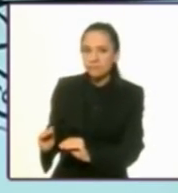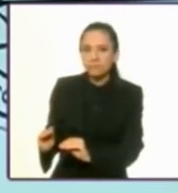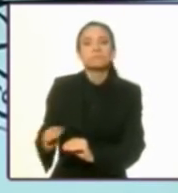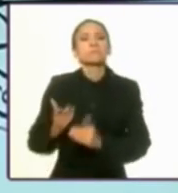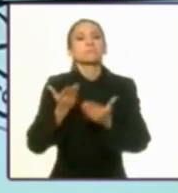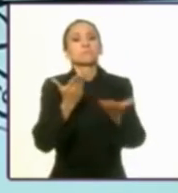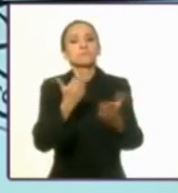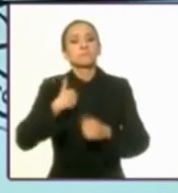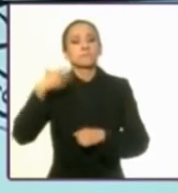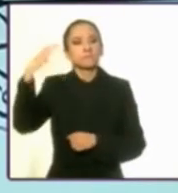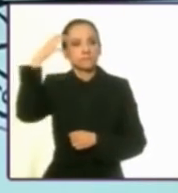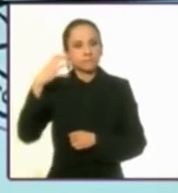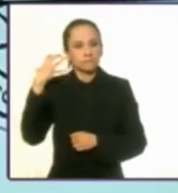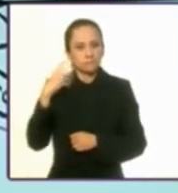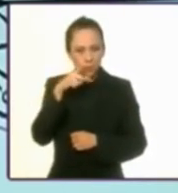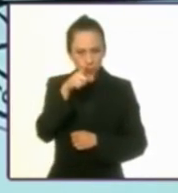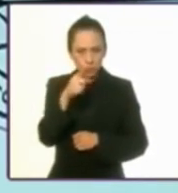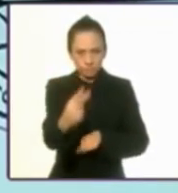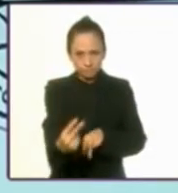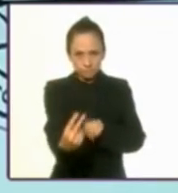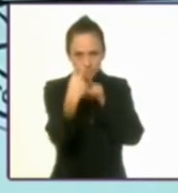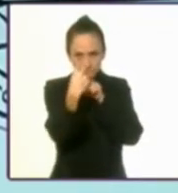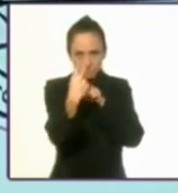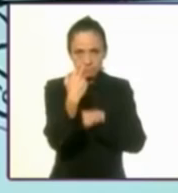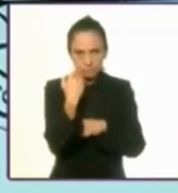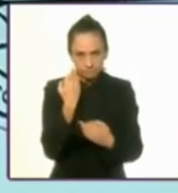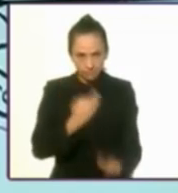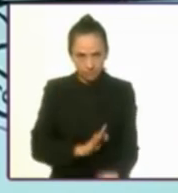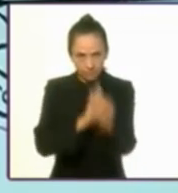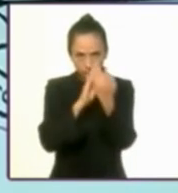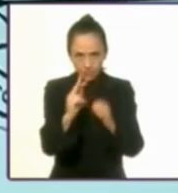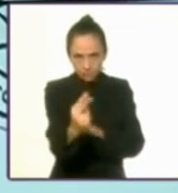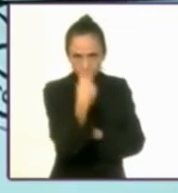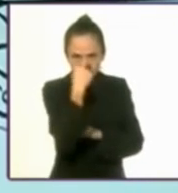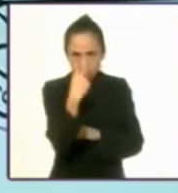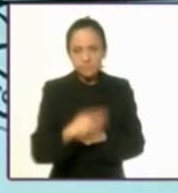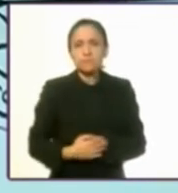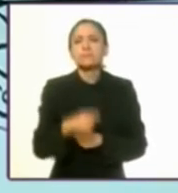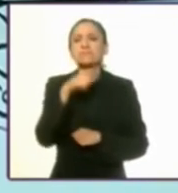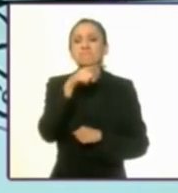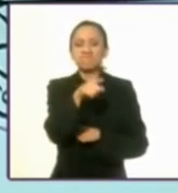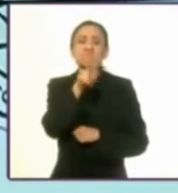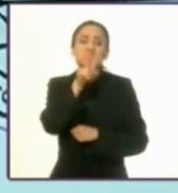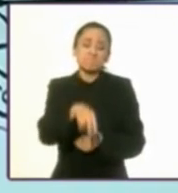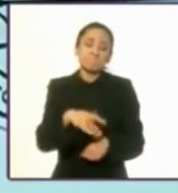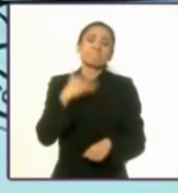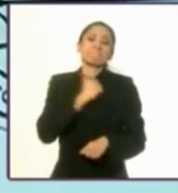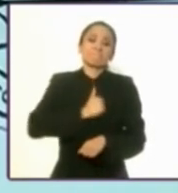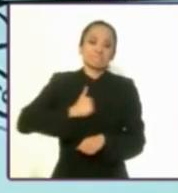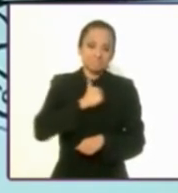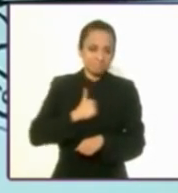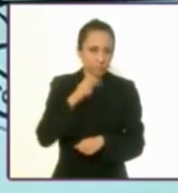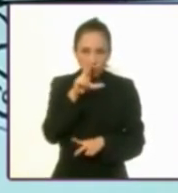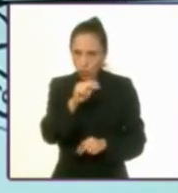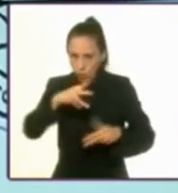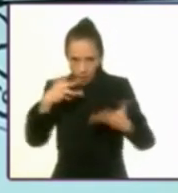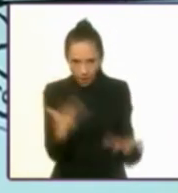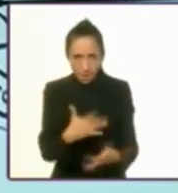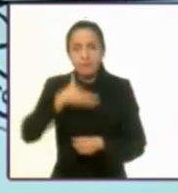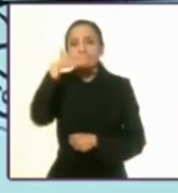claudia tiene los ojos lamentablemente por tu ausencia corrupción e ineptitud